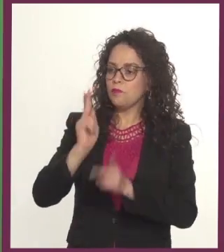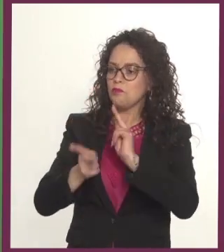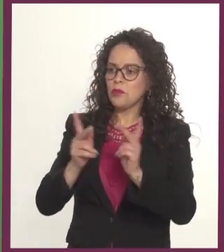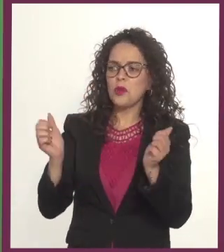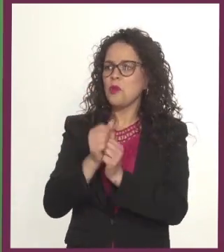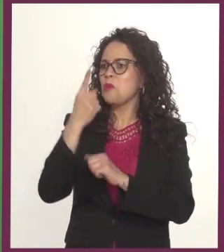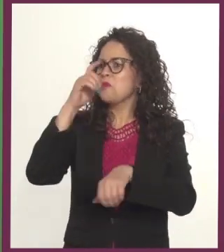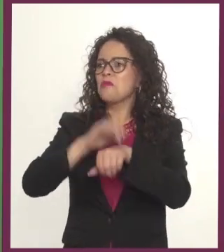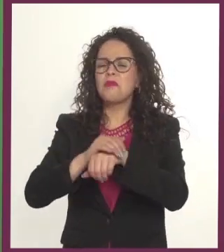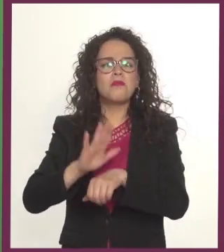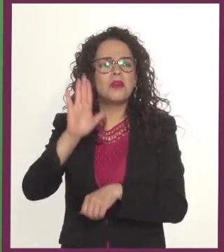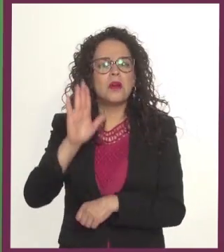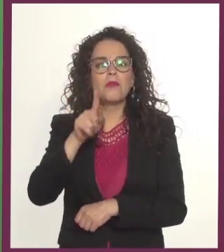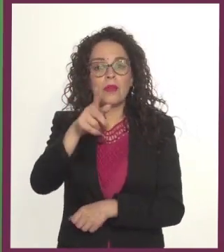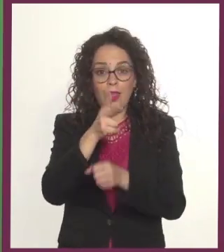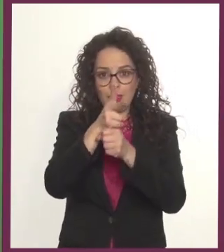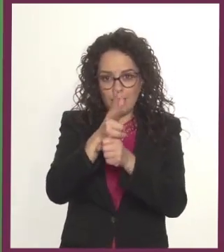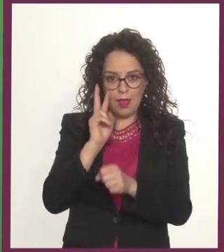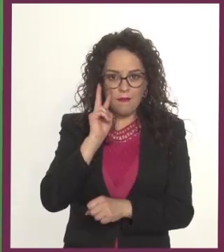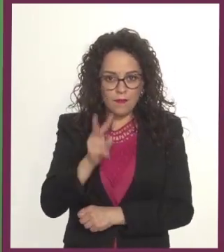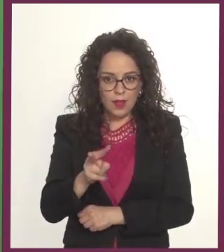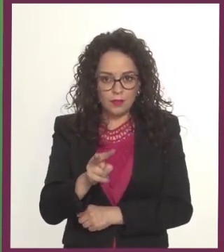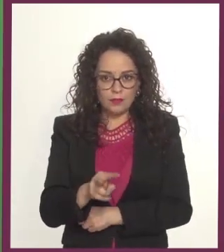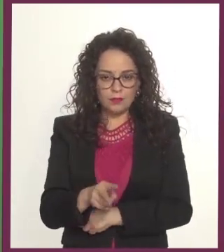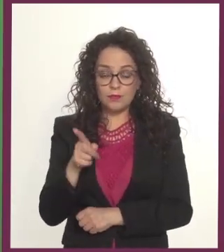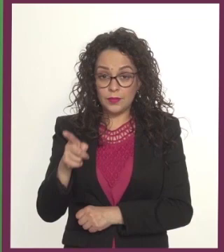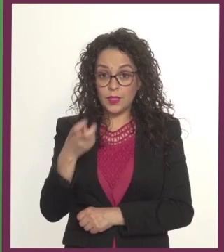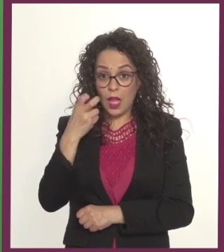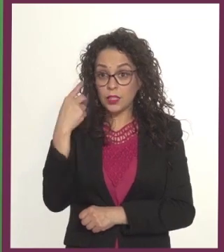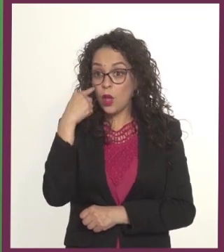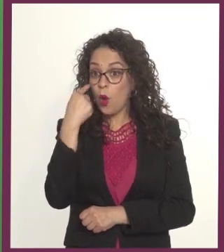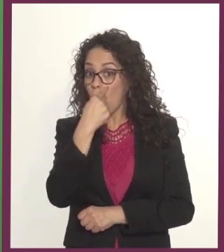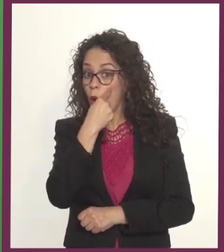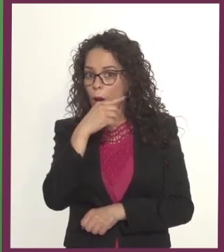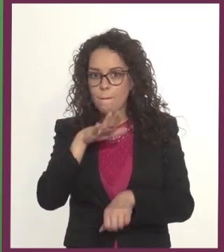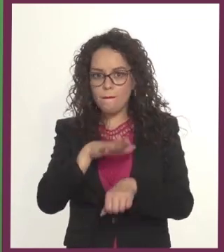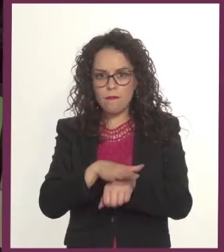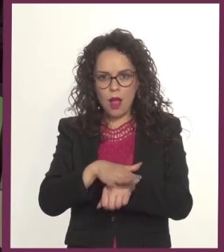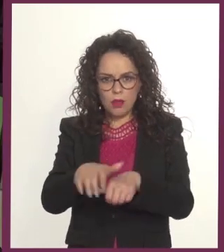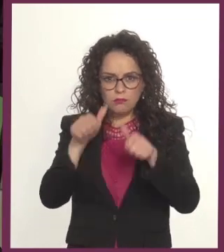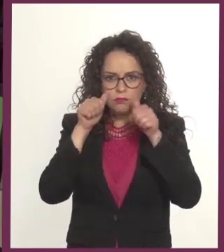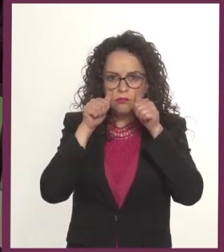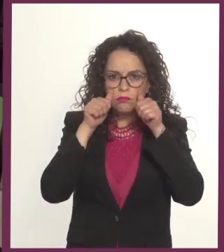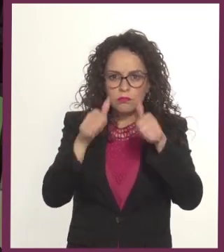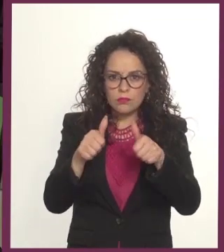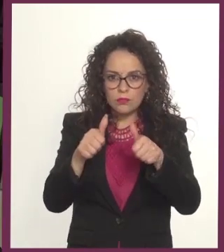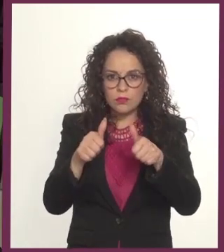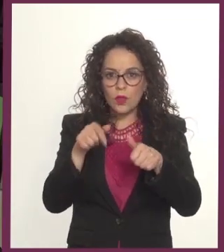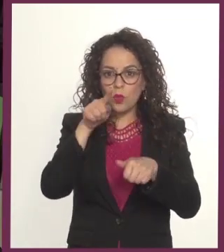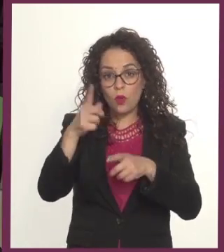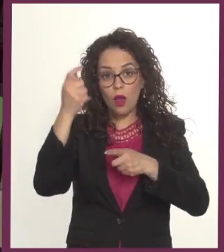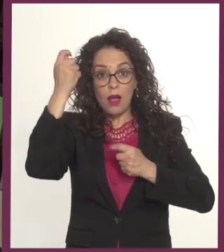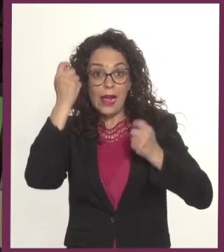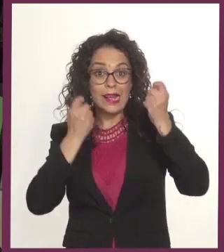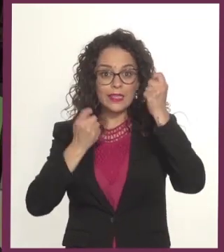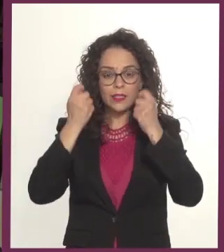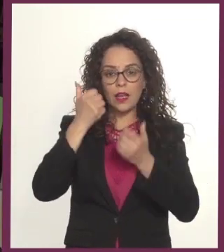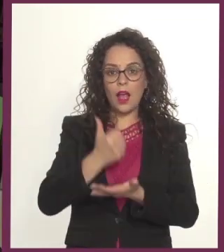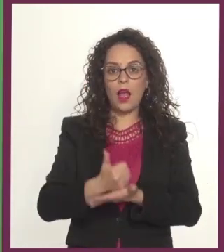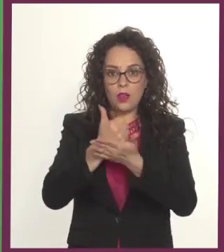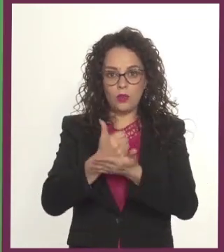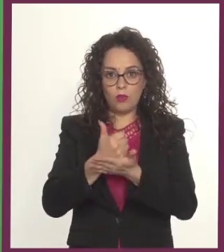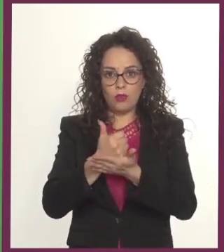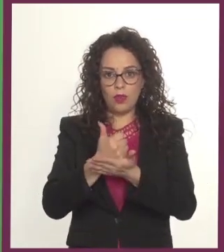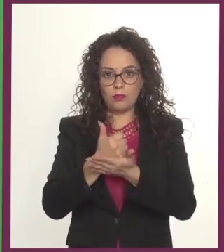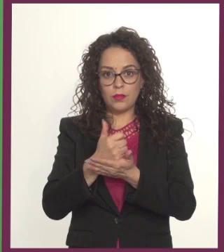Ponle mucho énfasis a la mirada. Apóyate en las gesticulaciones y todo el lenguaje no verbal que ya conoces